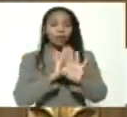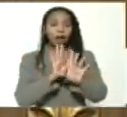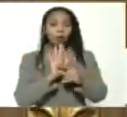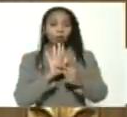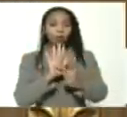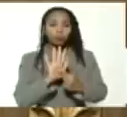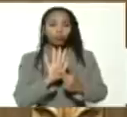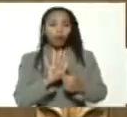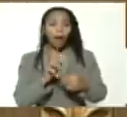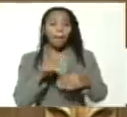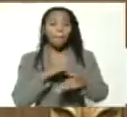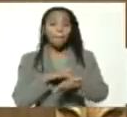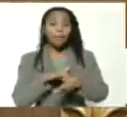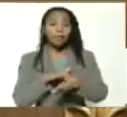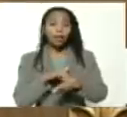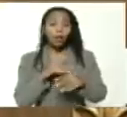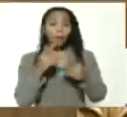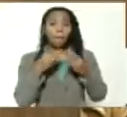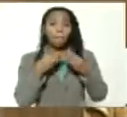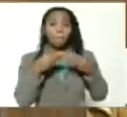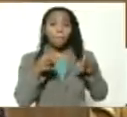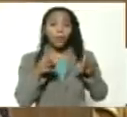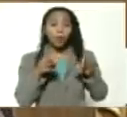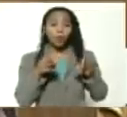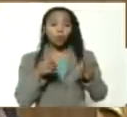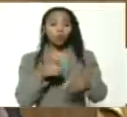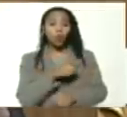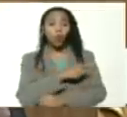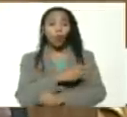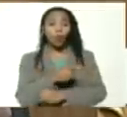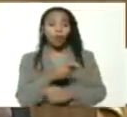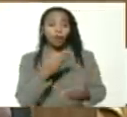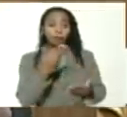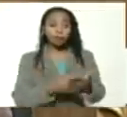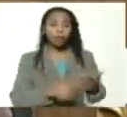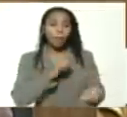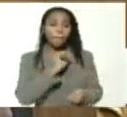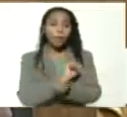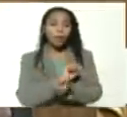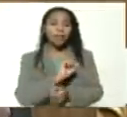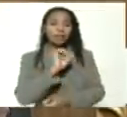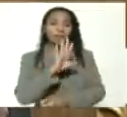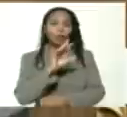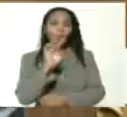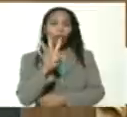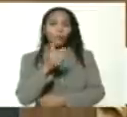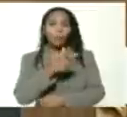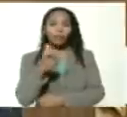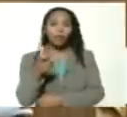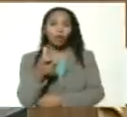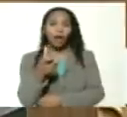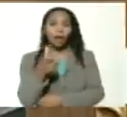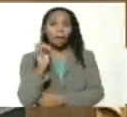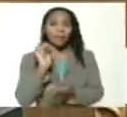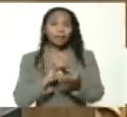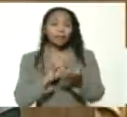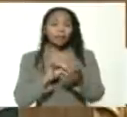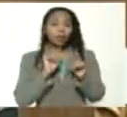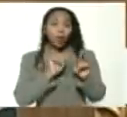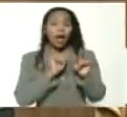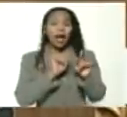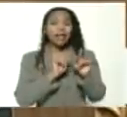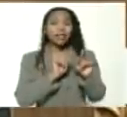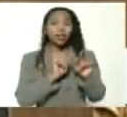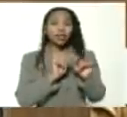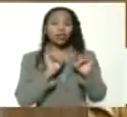Asimismo, el Ministerio Público solicitó órdenes de aprehensión contra otras 54 personas involucradas. De